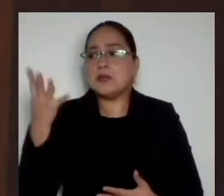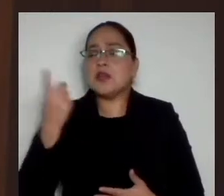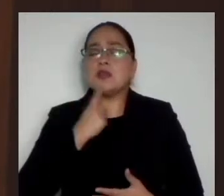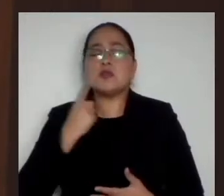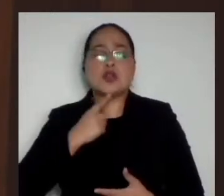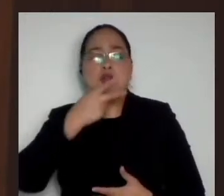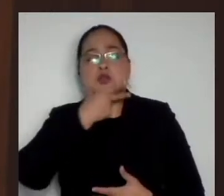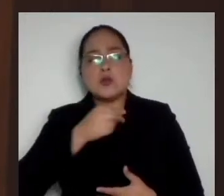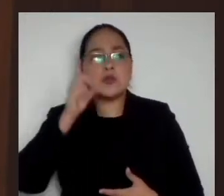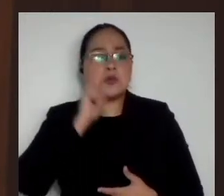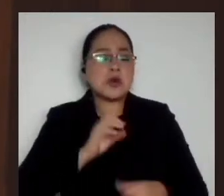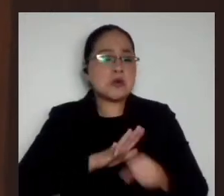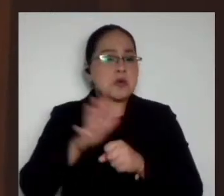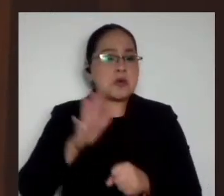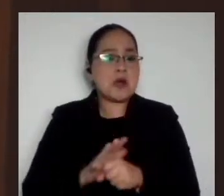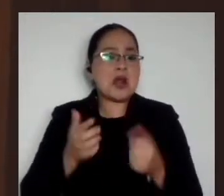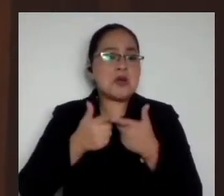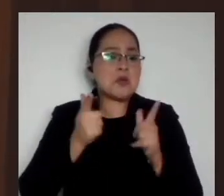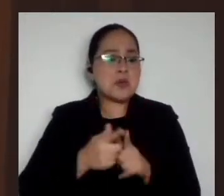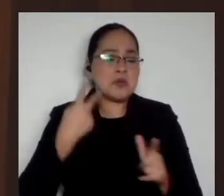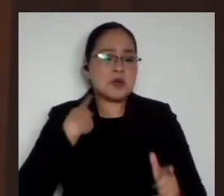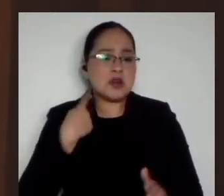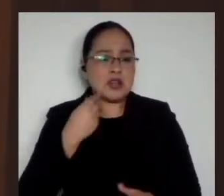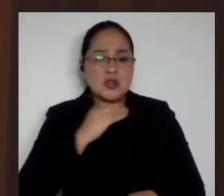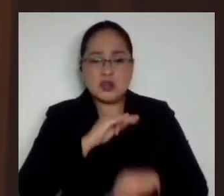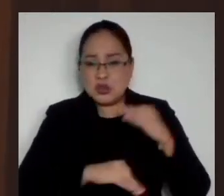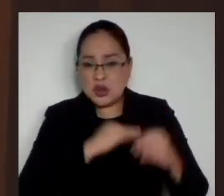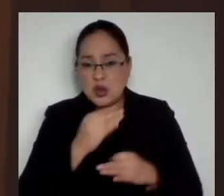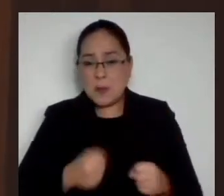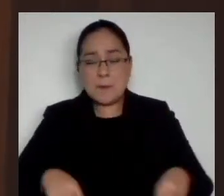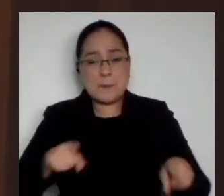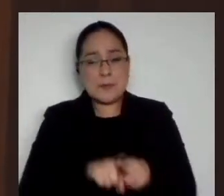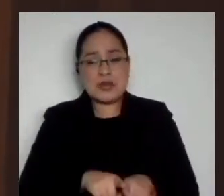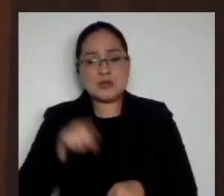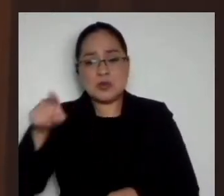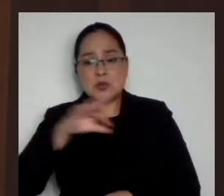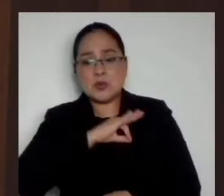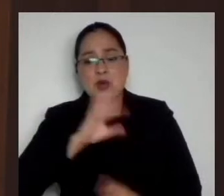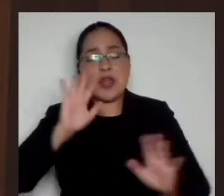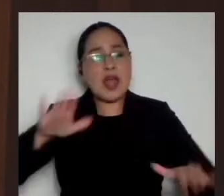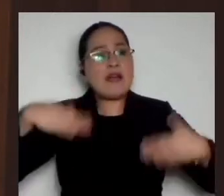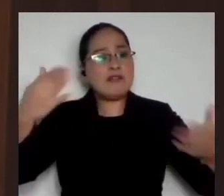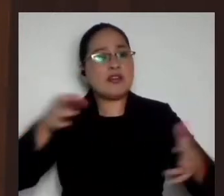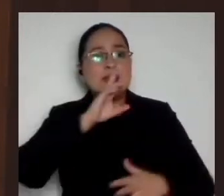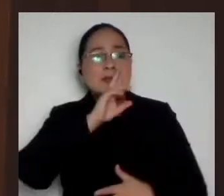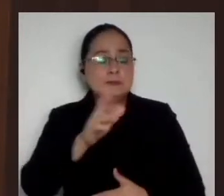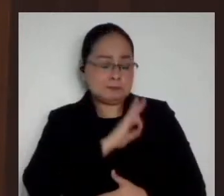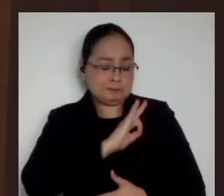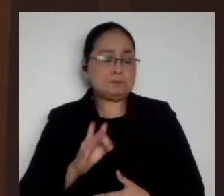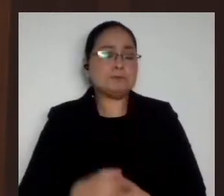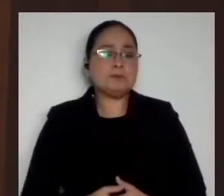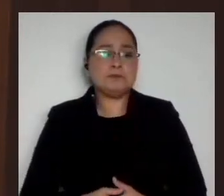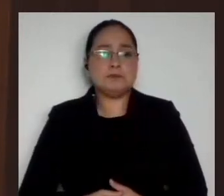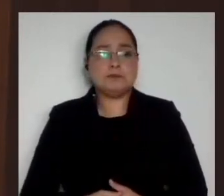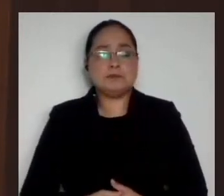de cualquiera de los partidos, obtendrá la respuesta allá afuera. No es